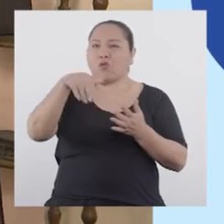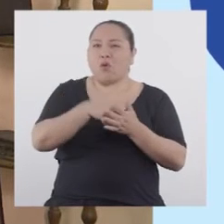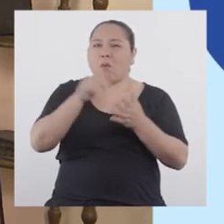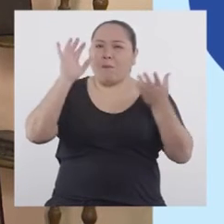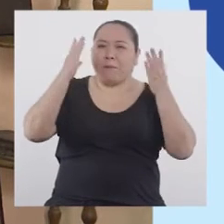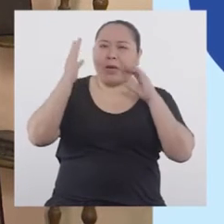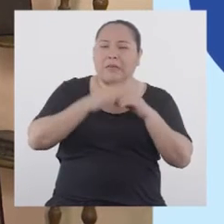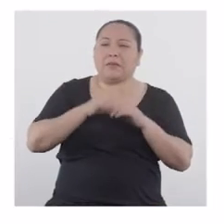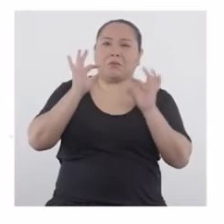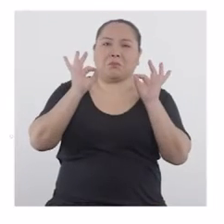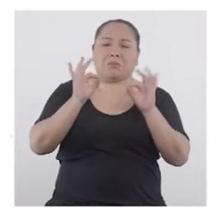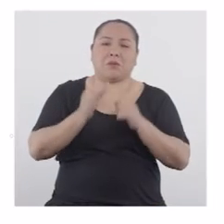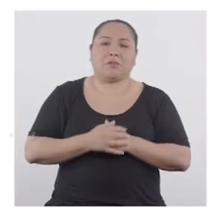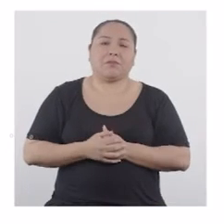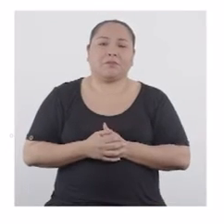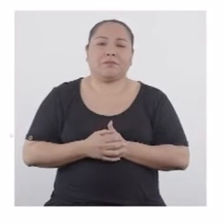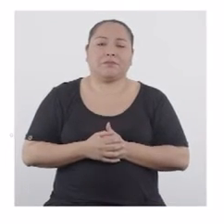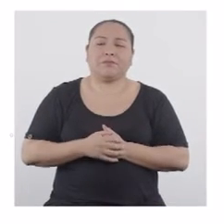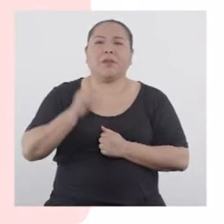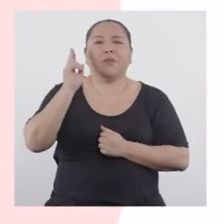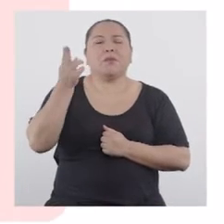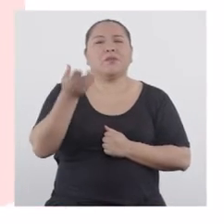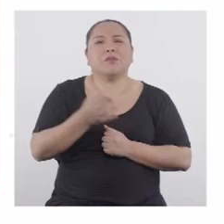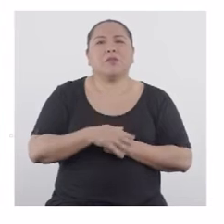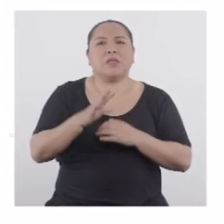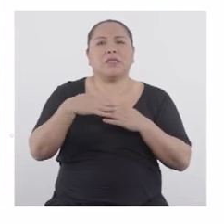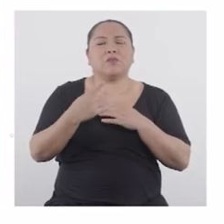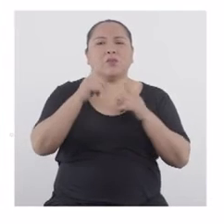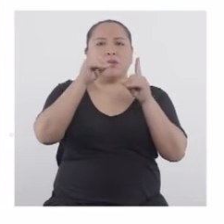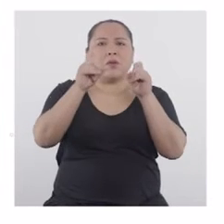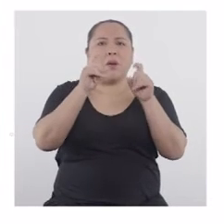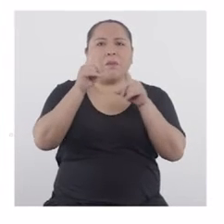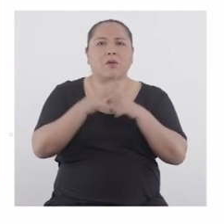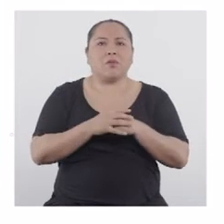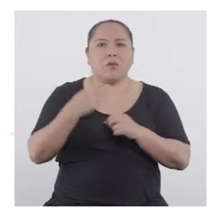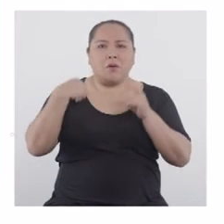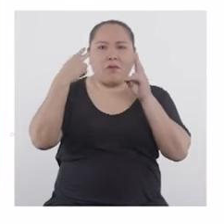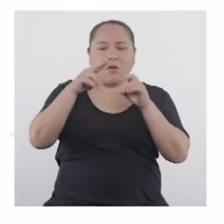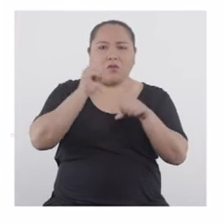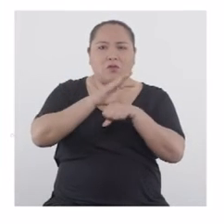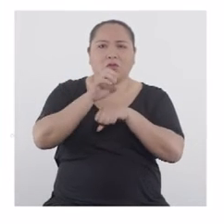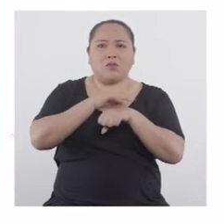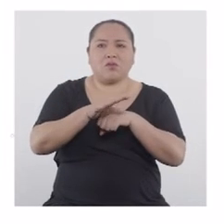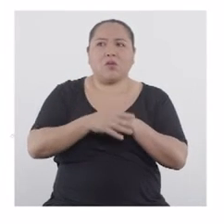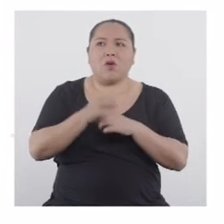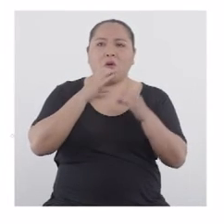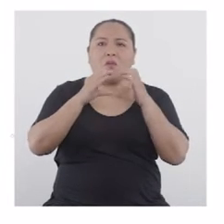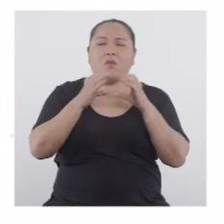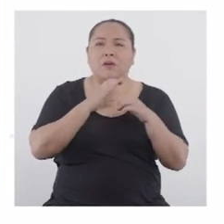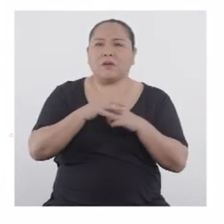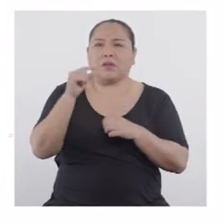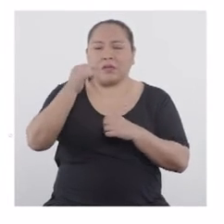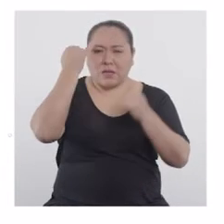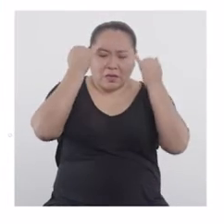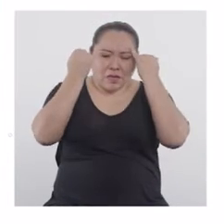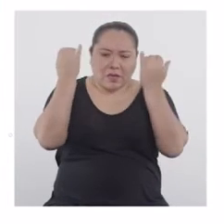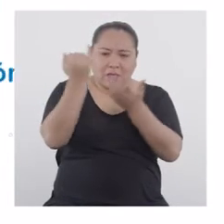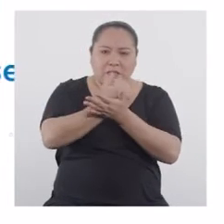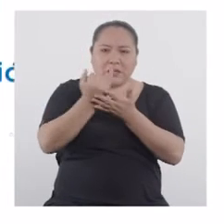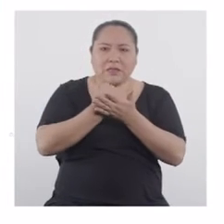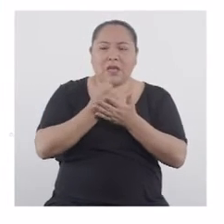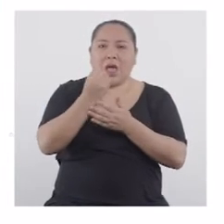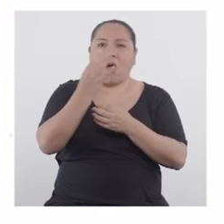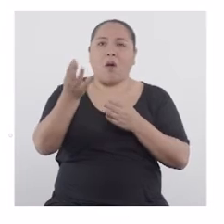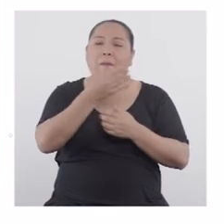que todo parezca estar bien. Profesor, luego de las preguntas veo que se recomienda conversar sobre las ideas y diseñar